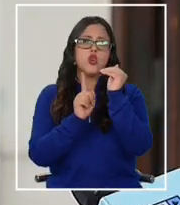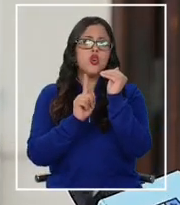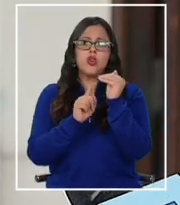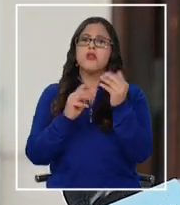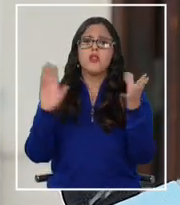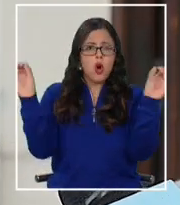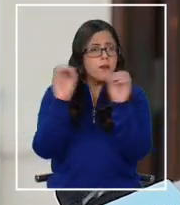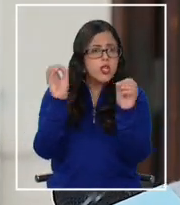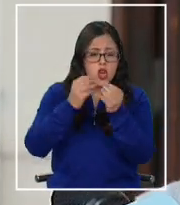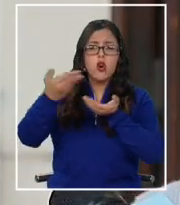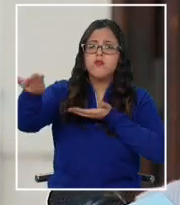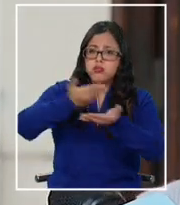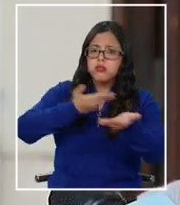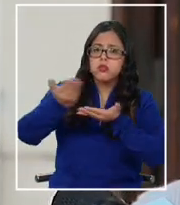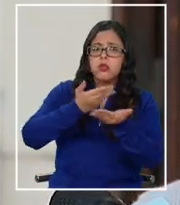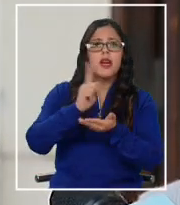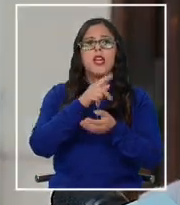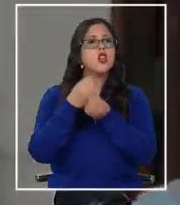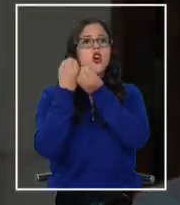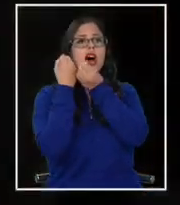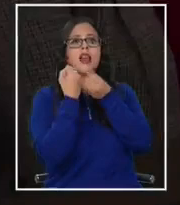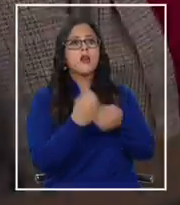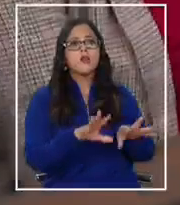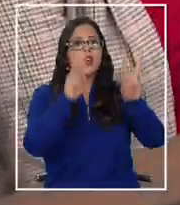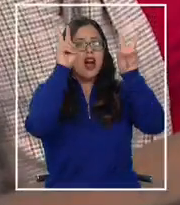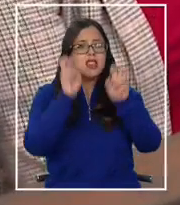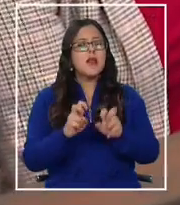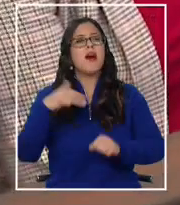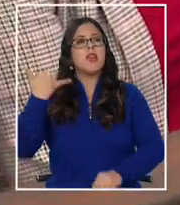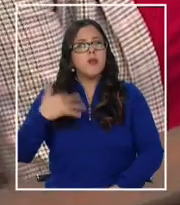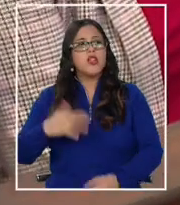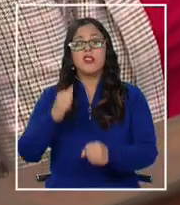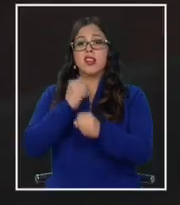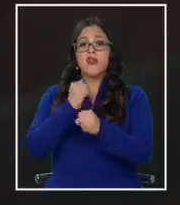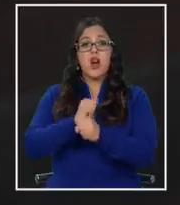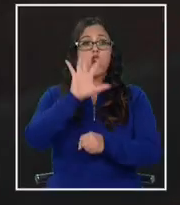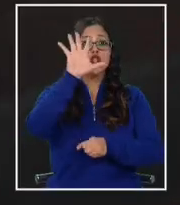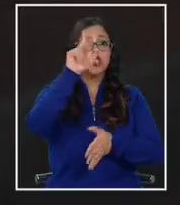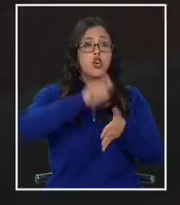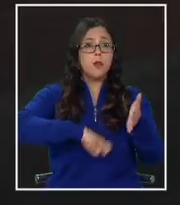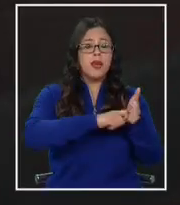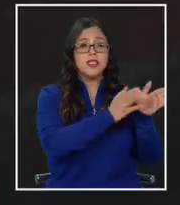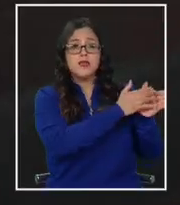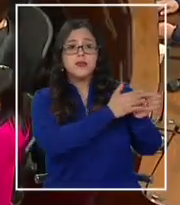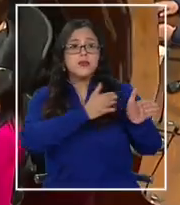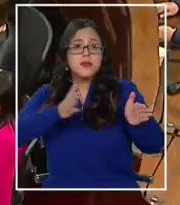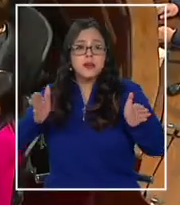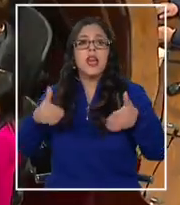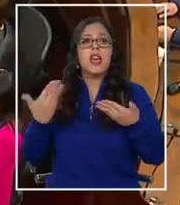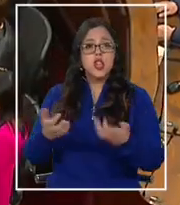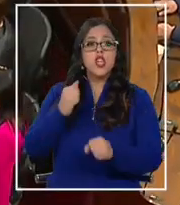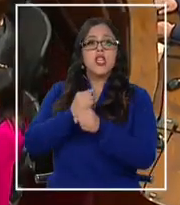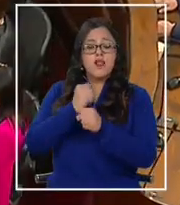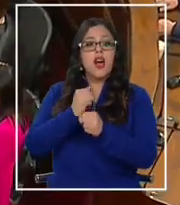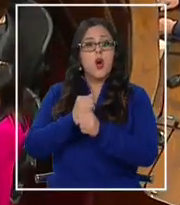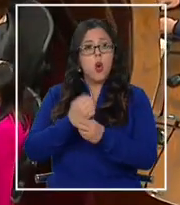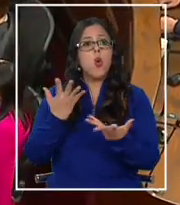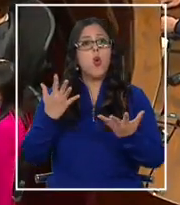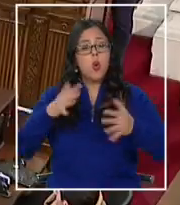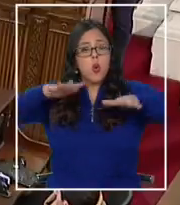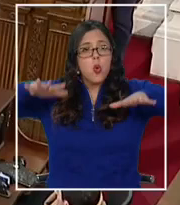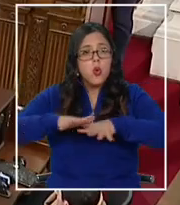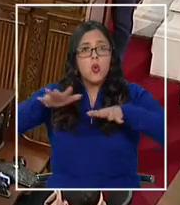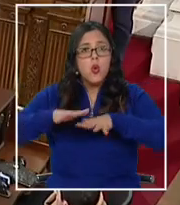empiece distinto, pero sin renunciar a principios fundamentales. Trabajo que tiene 5 meses para desarrollarse, por lo que la labor será intensa. En